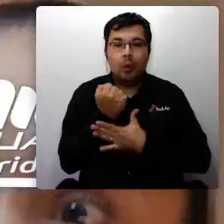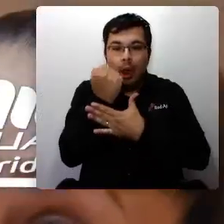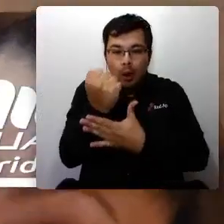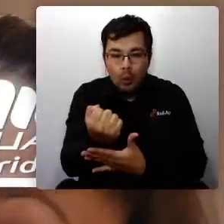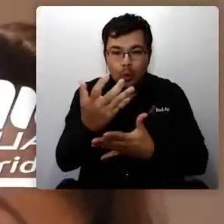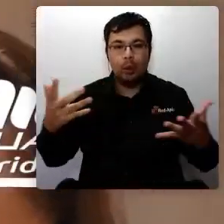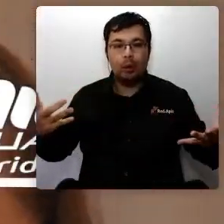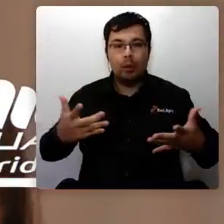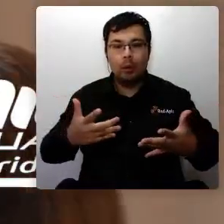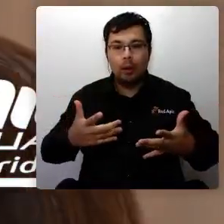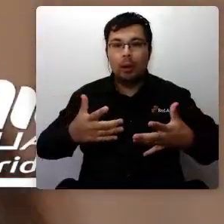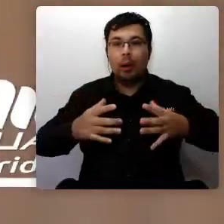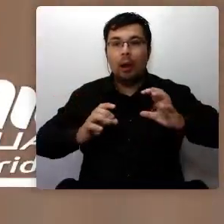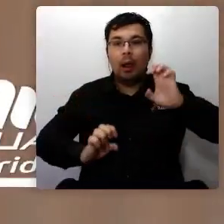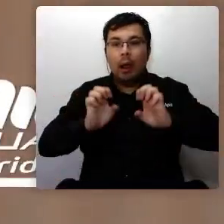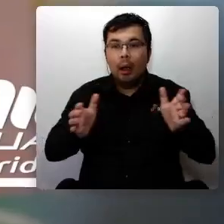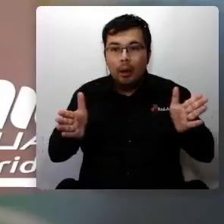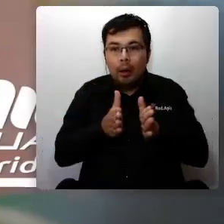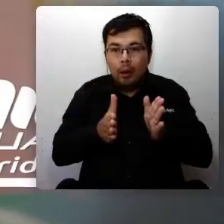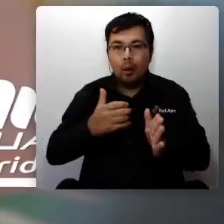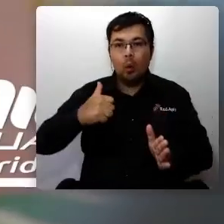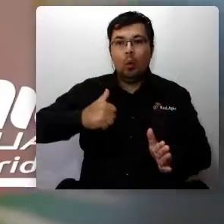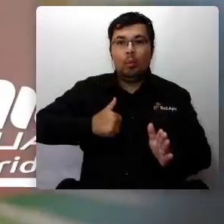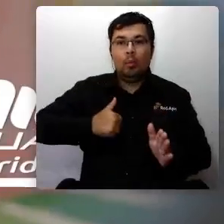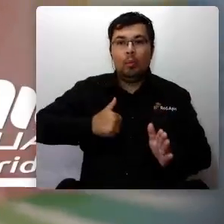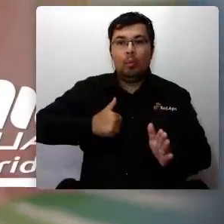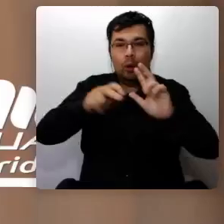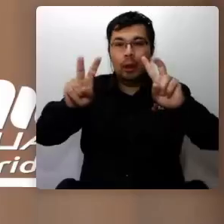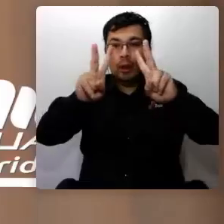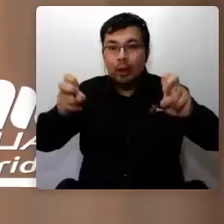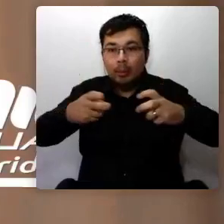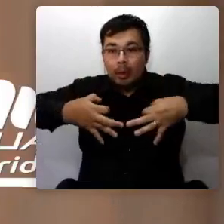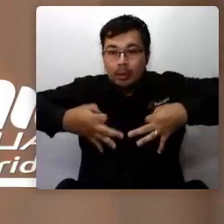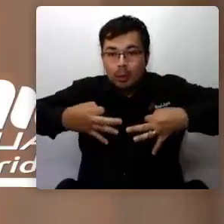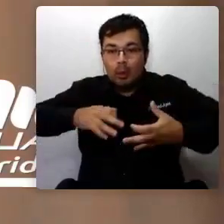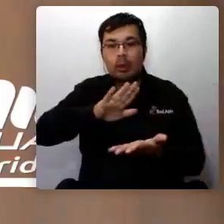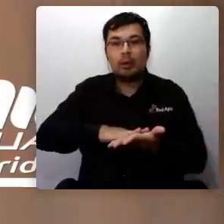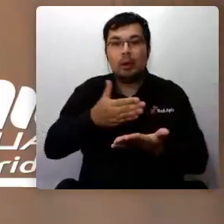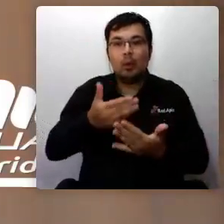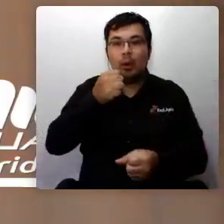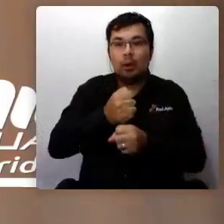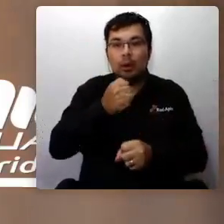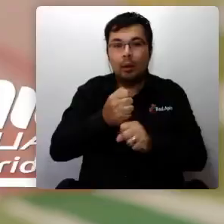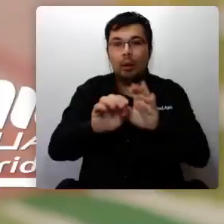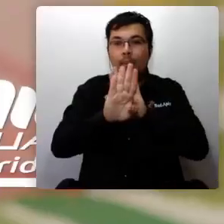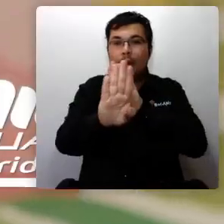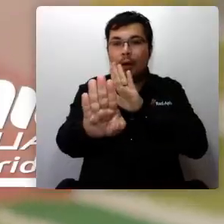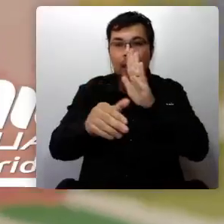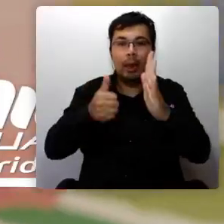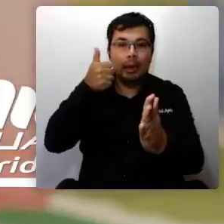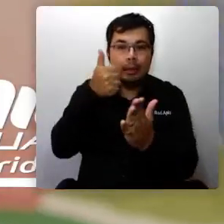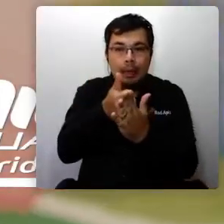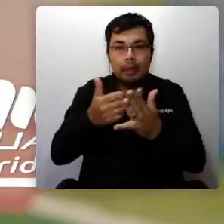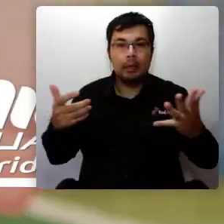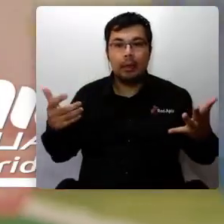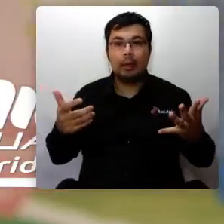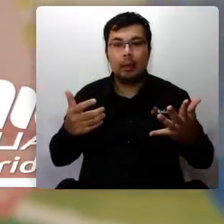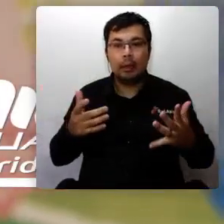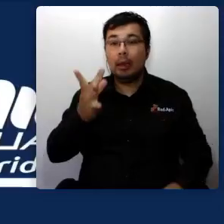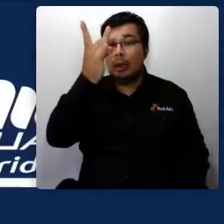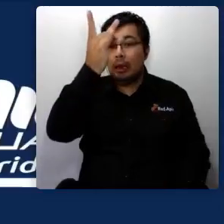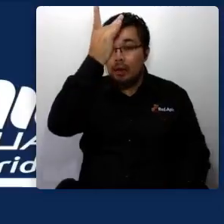de seguridad y salud en el trabajo para prevenir accidentes y enfermedades profesionales y así cuidar lo más valioso del negocio, a las